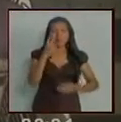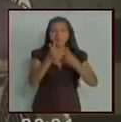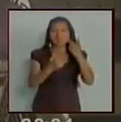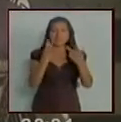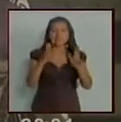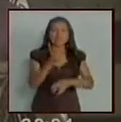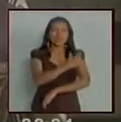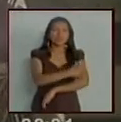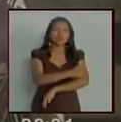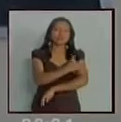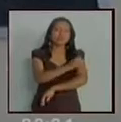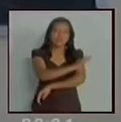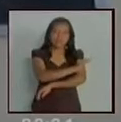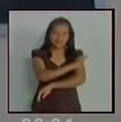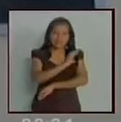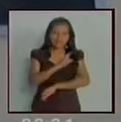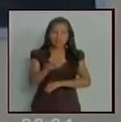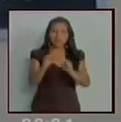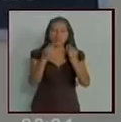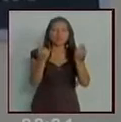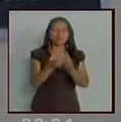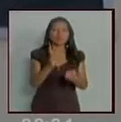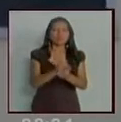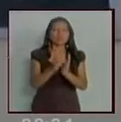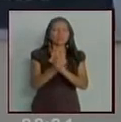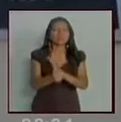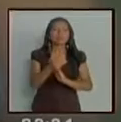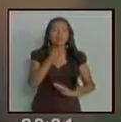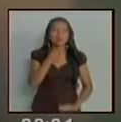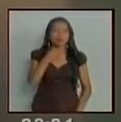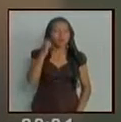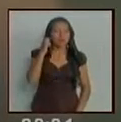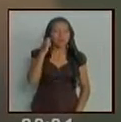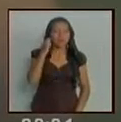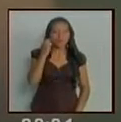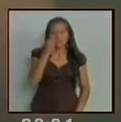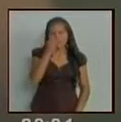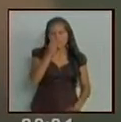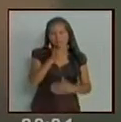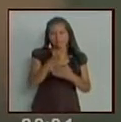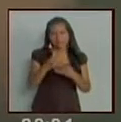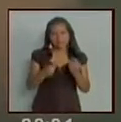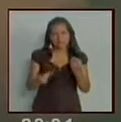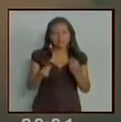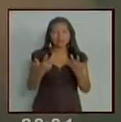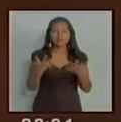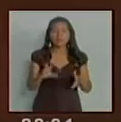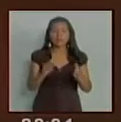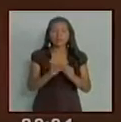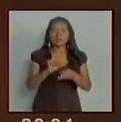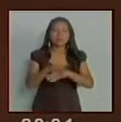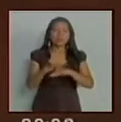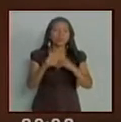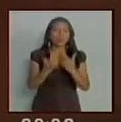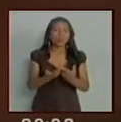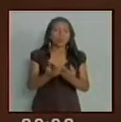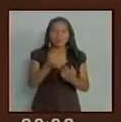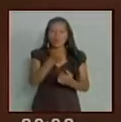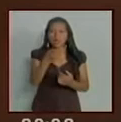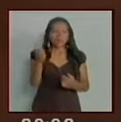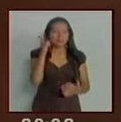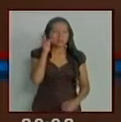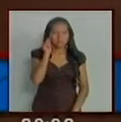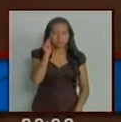Visitamos el Hospital de Clínicas, la unidad de otorrinolaringología, para conocer de qué manera y cómo es afectado el oído desde muy temprana edad y las consecuencias de estas.